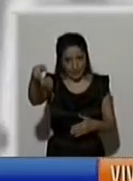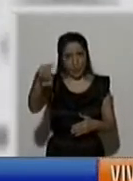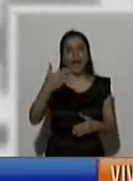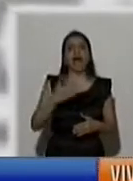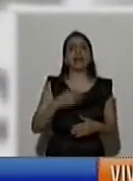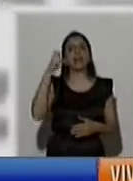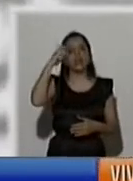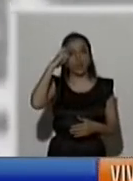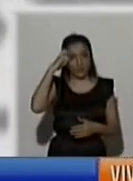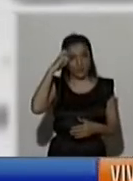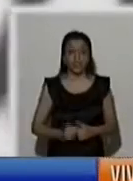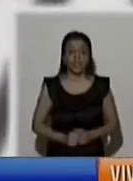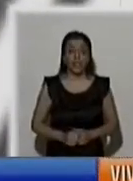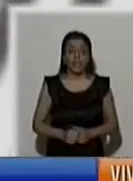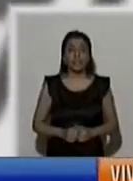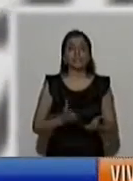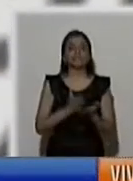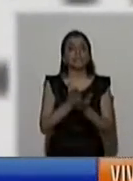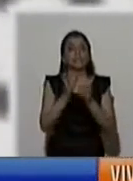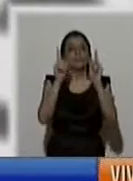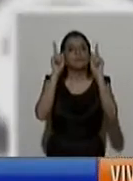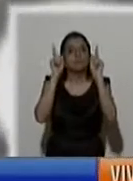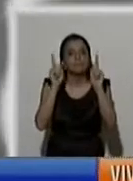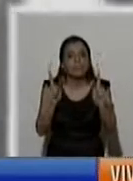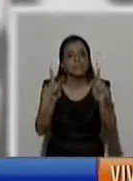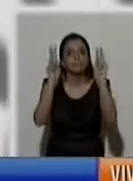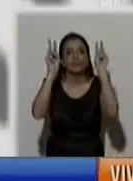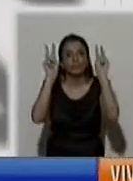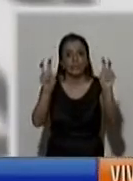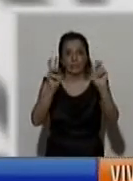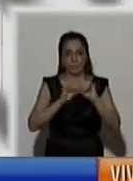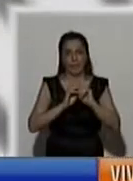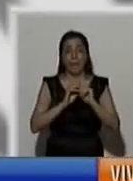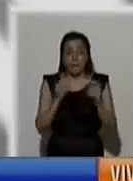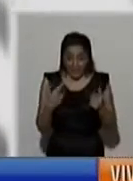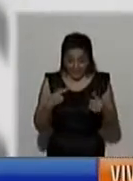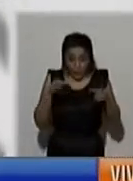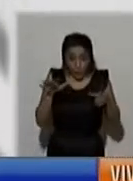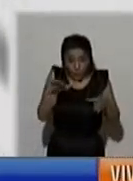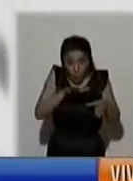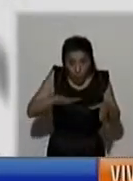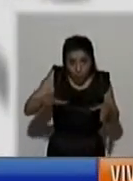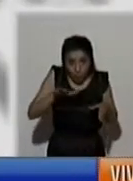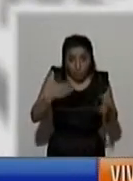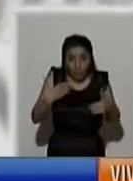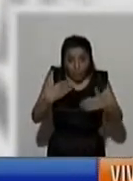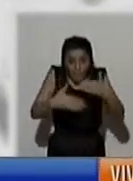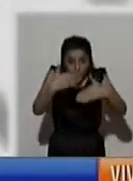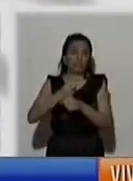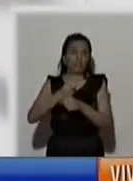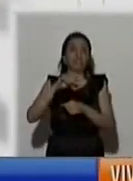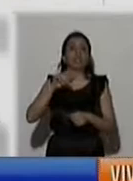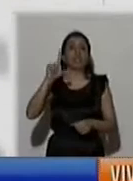importante que estos ejercicios democráticos se fortalezcan, que los candidatos, que los políticos se acostumbren a que tienen que exponer sus